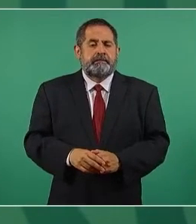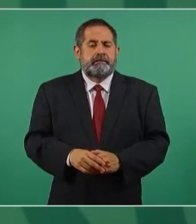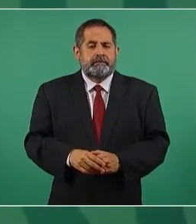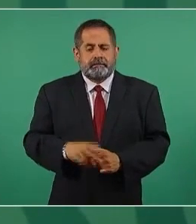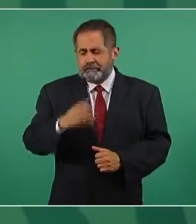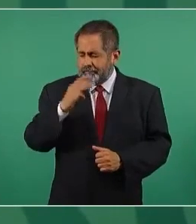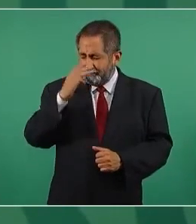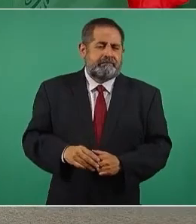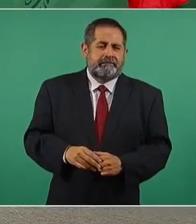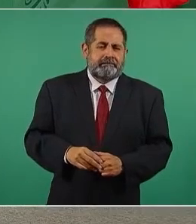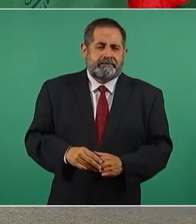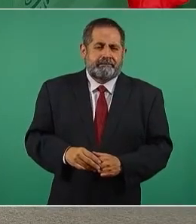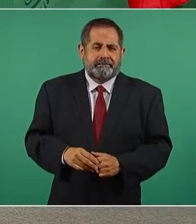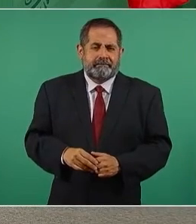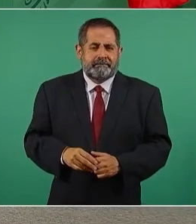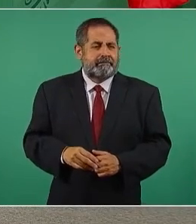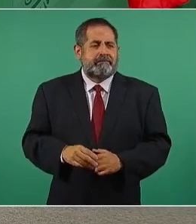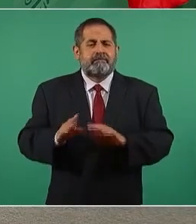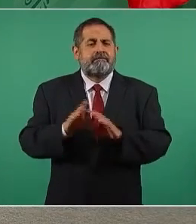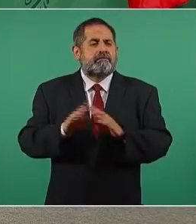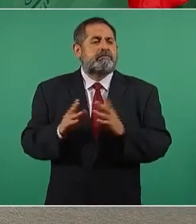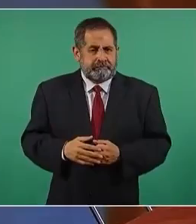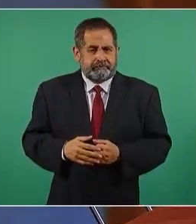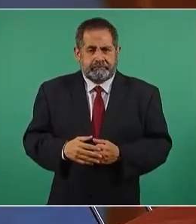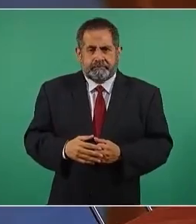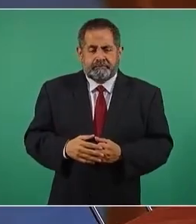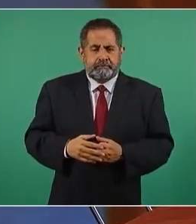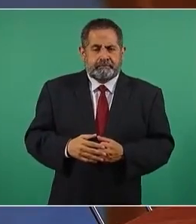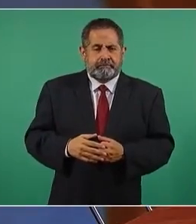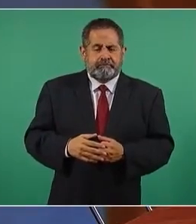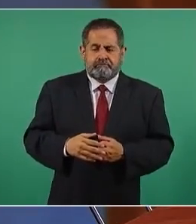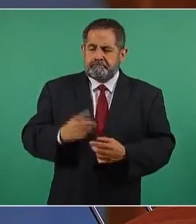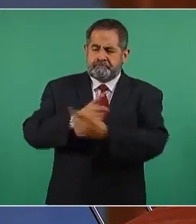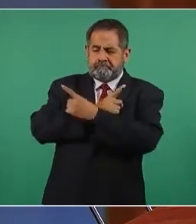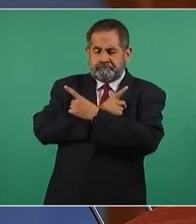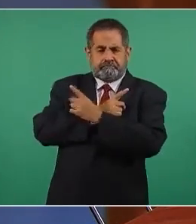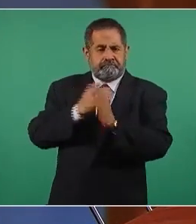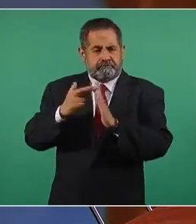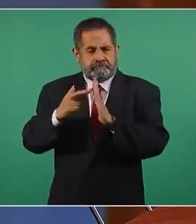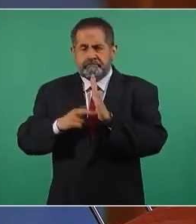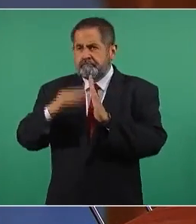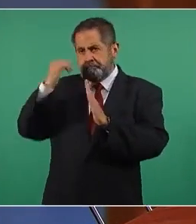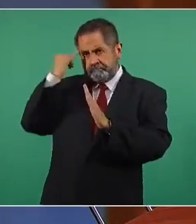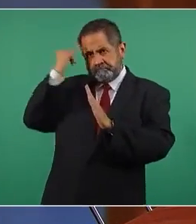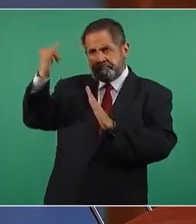Esos horrores. ¿Y esto cómo lo podemos enfrentar? Con principios, con ideales.